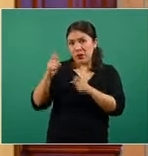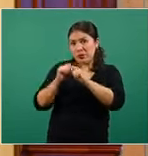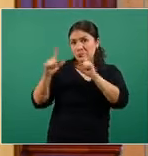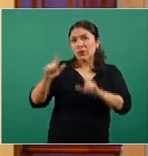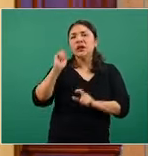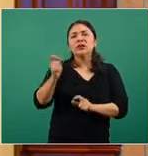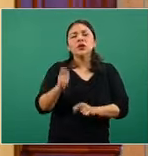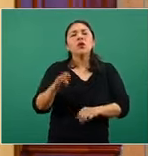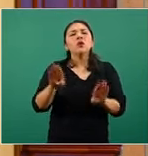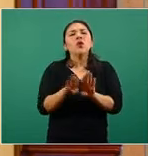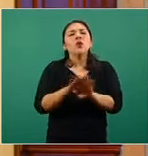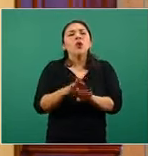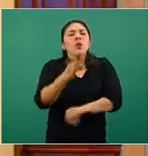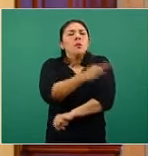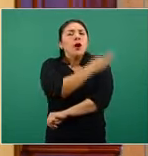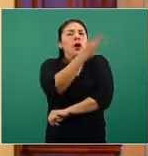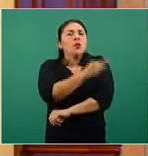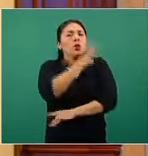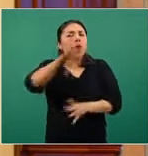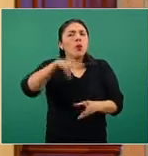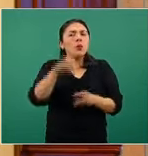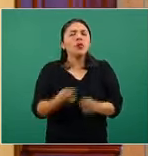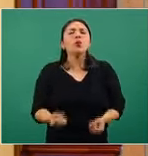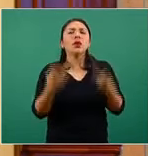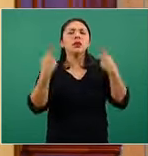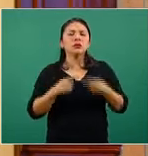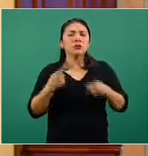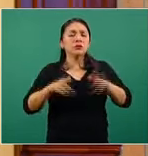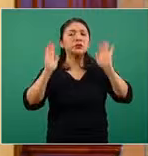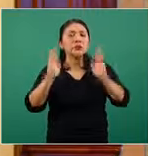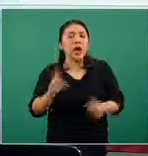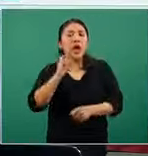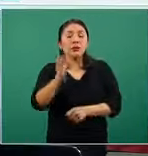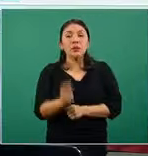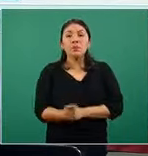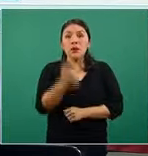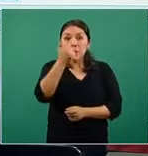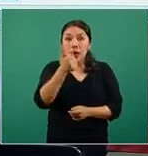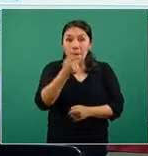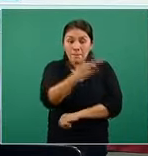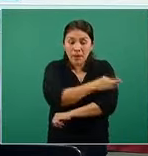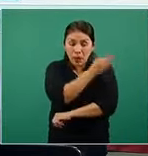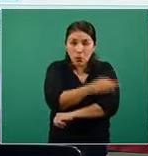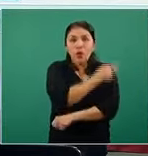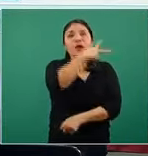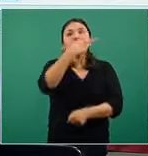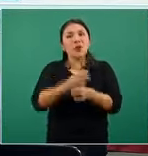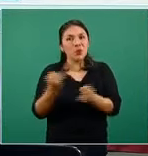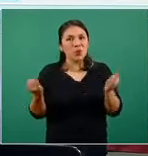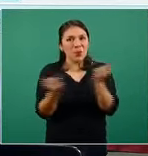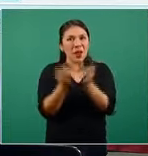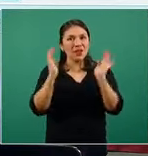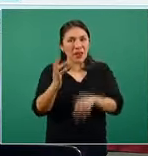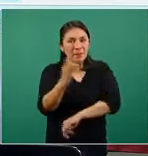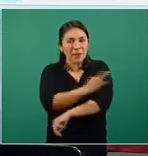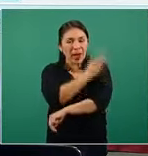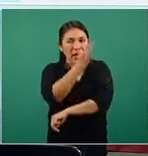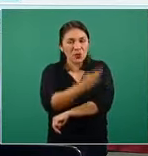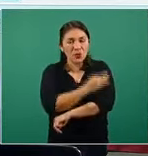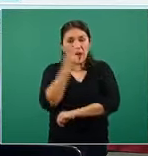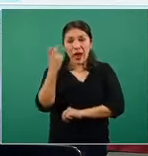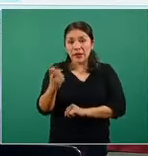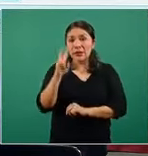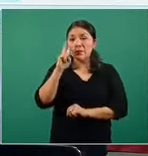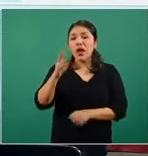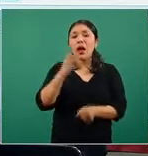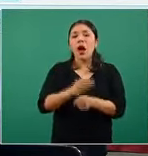los esquemas completos de las personas vacunadas, es decir, aquellas que ya recibieron las 2 dosis de vacuna, en este